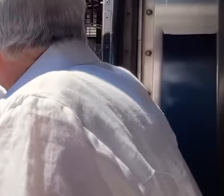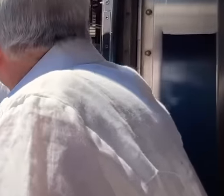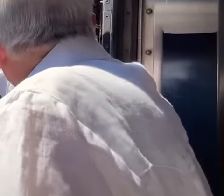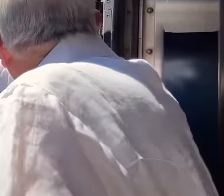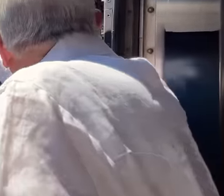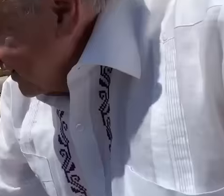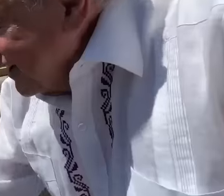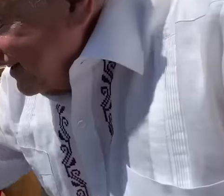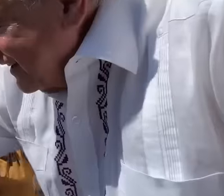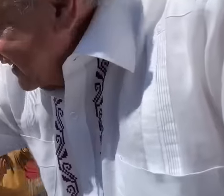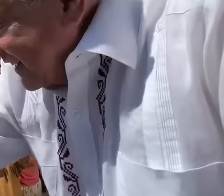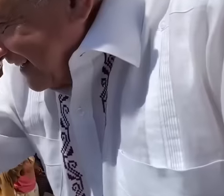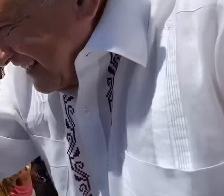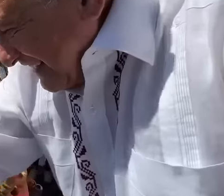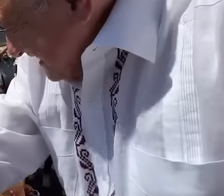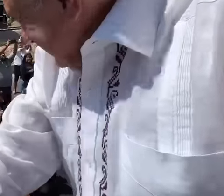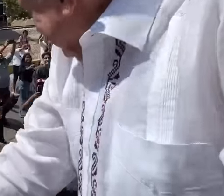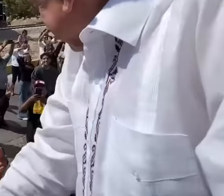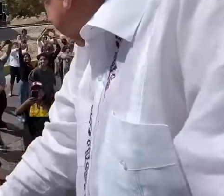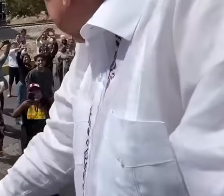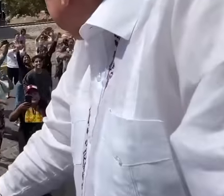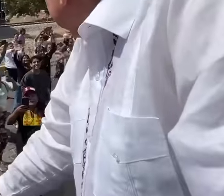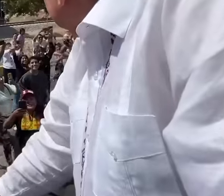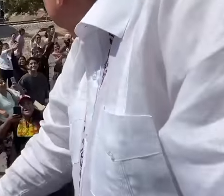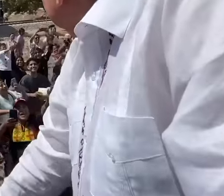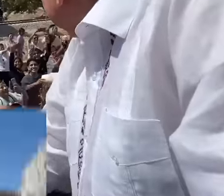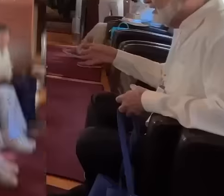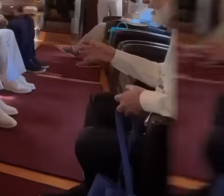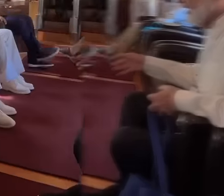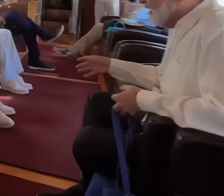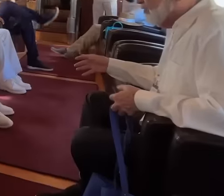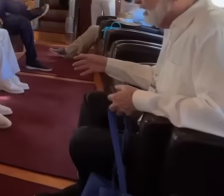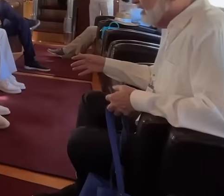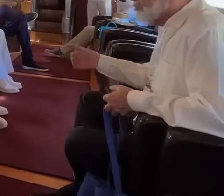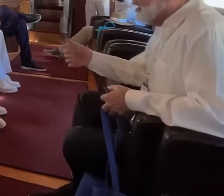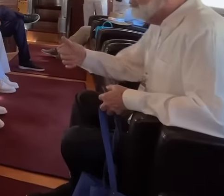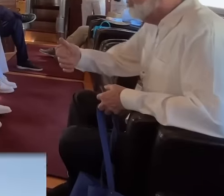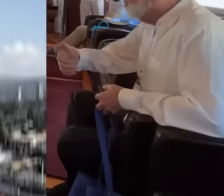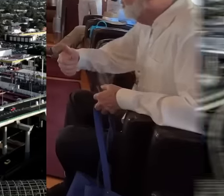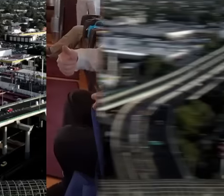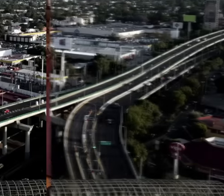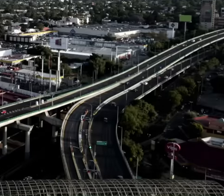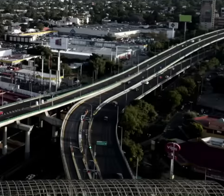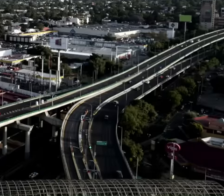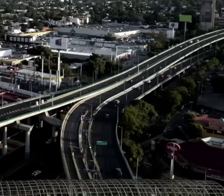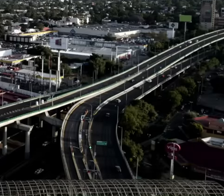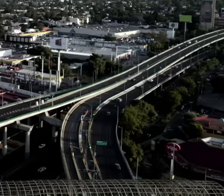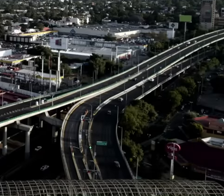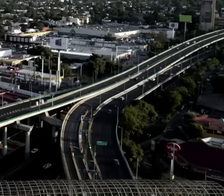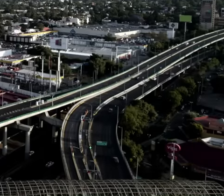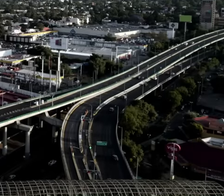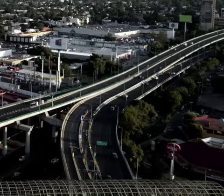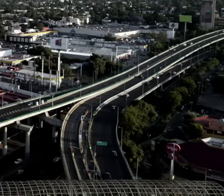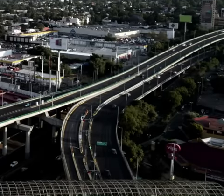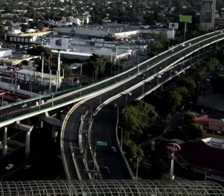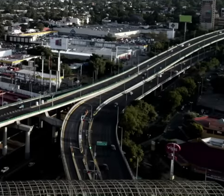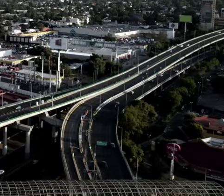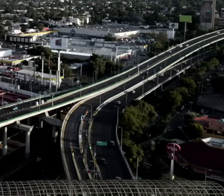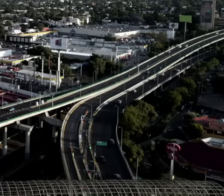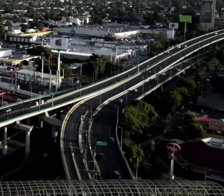avanzar con los proyectos de infraestructura que se están construyendo por todo México.